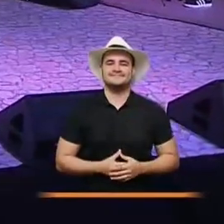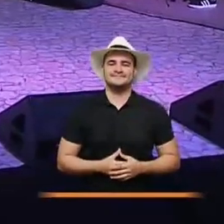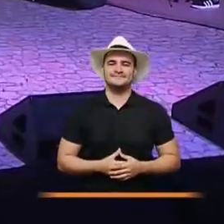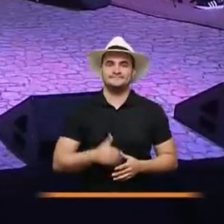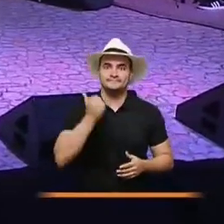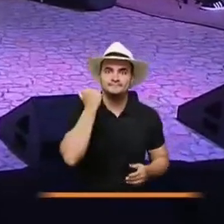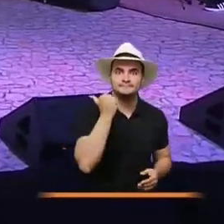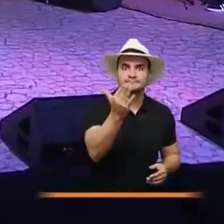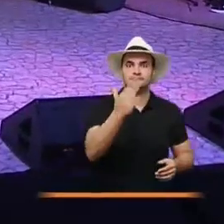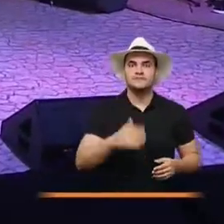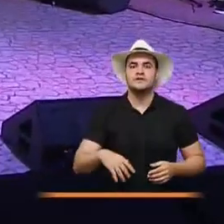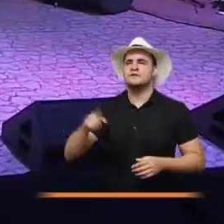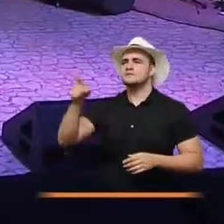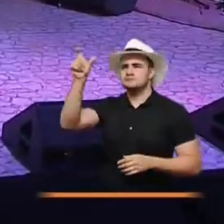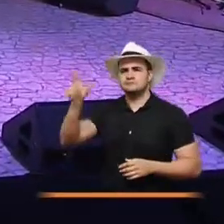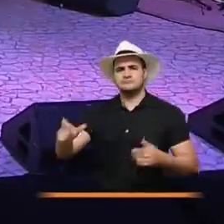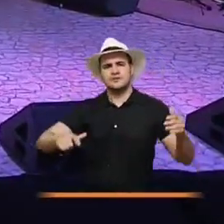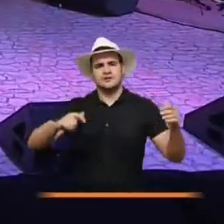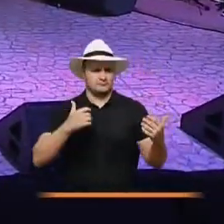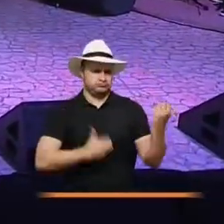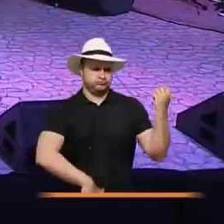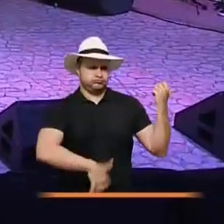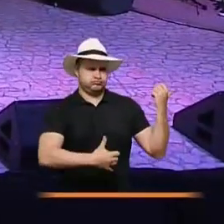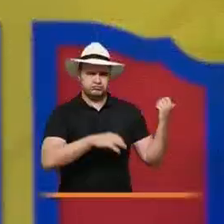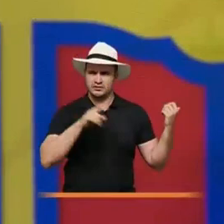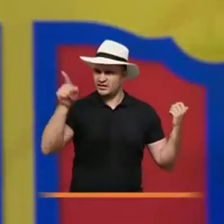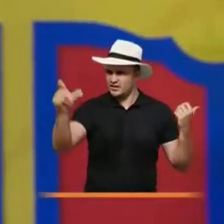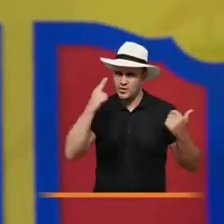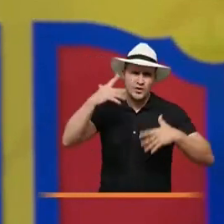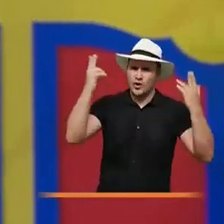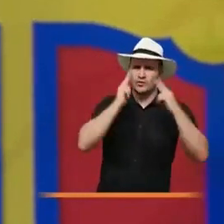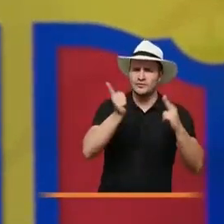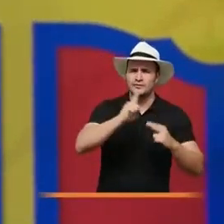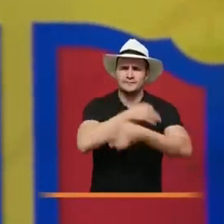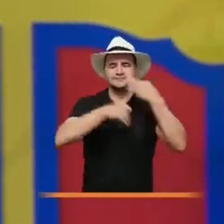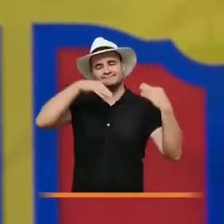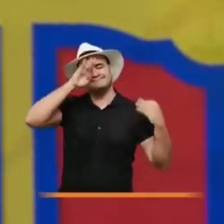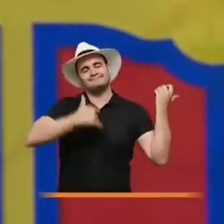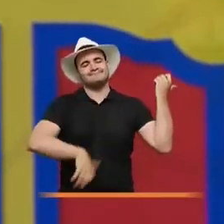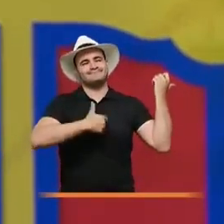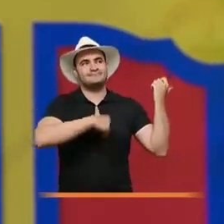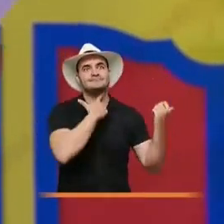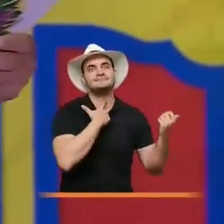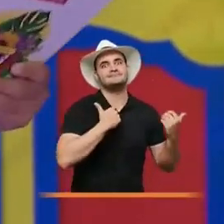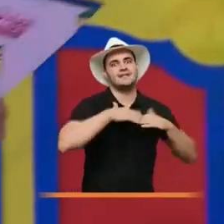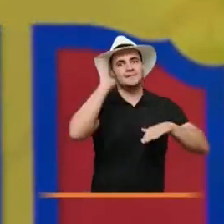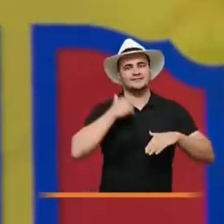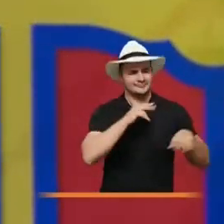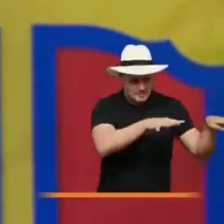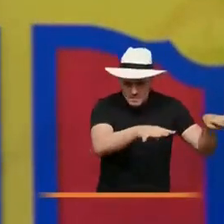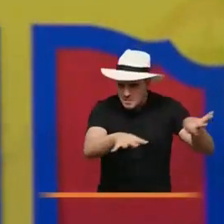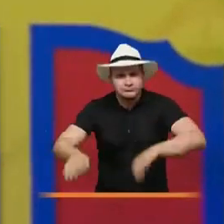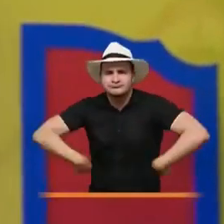psiquiatra no es rockero gustan los boleros él solamente ha tenido visión por los corridos